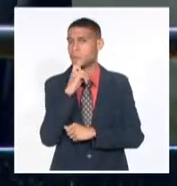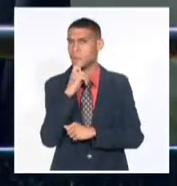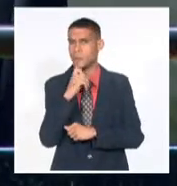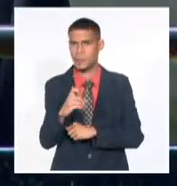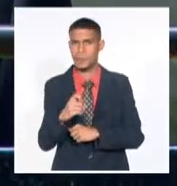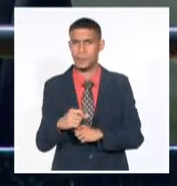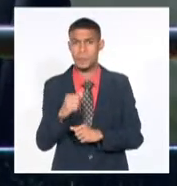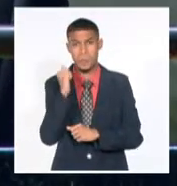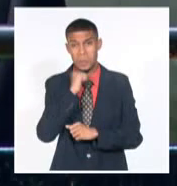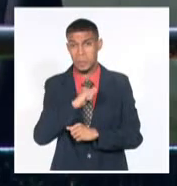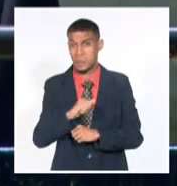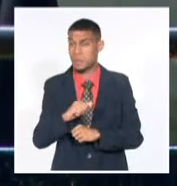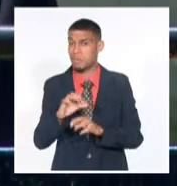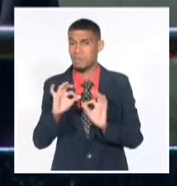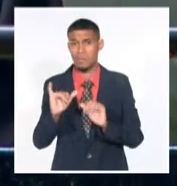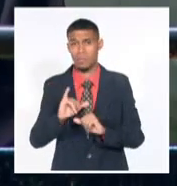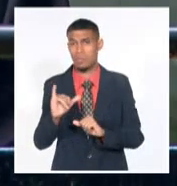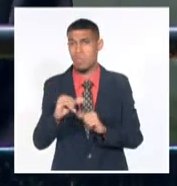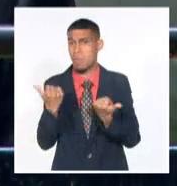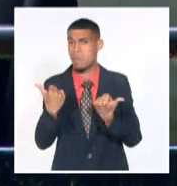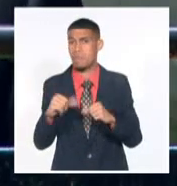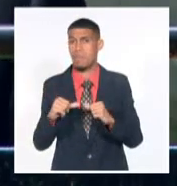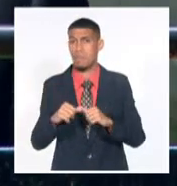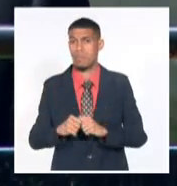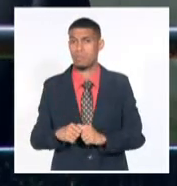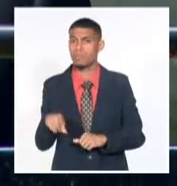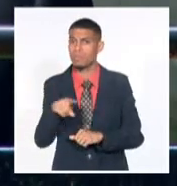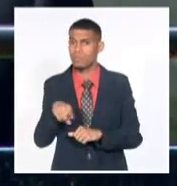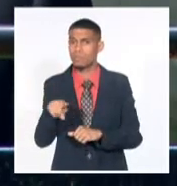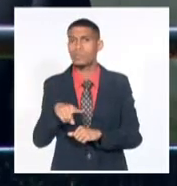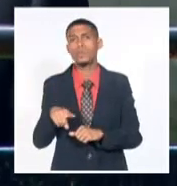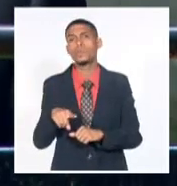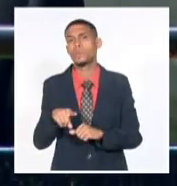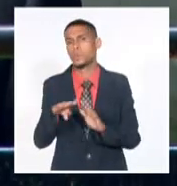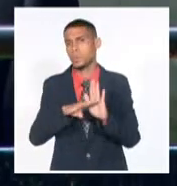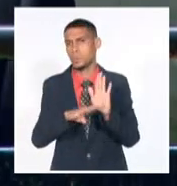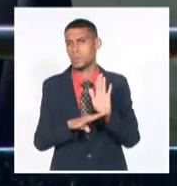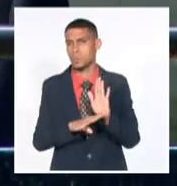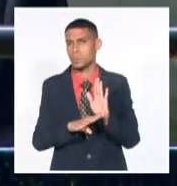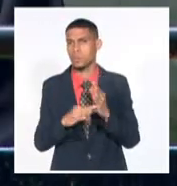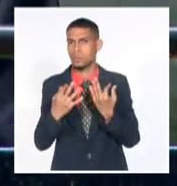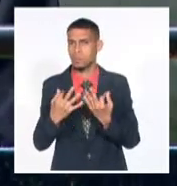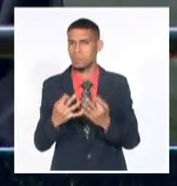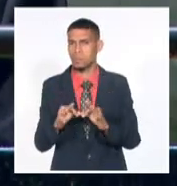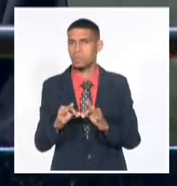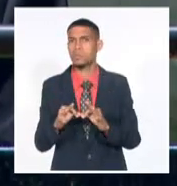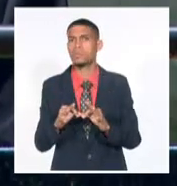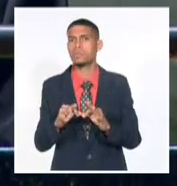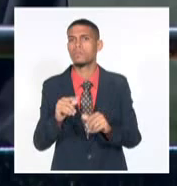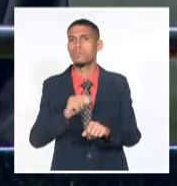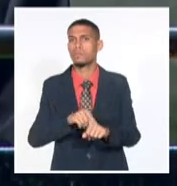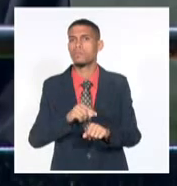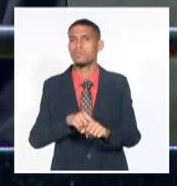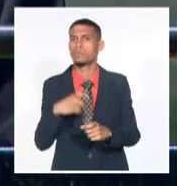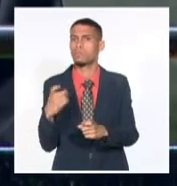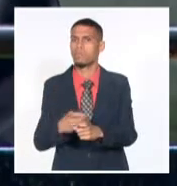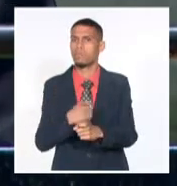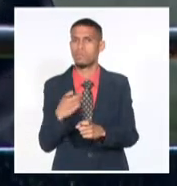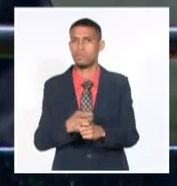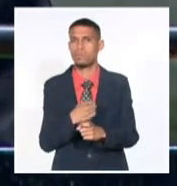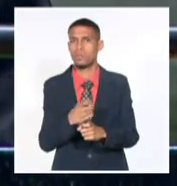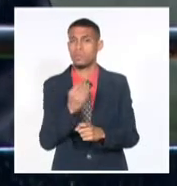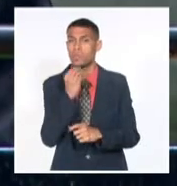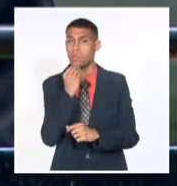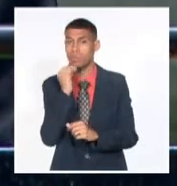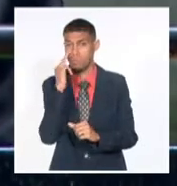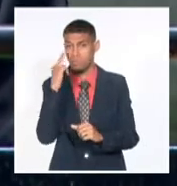más perversa y dañina, y adoptó medidas propias de tiempo de guerra para tratar de impedir los suministros de